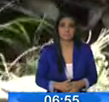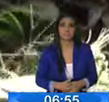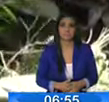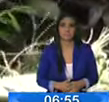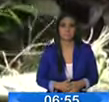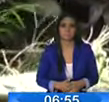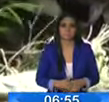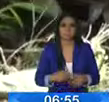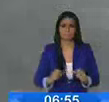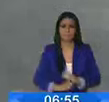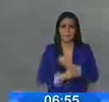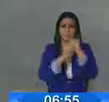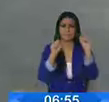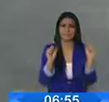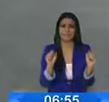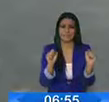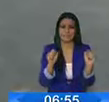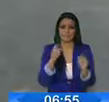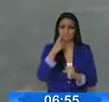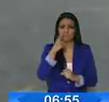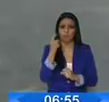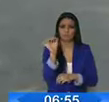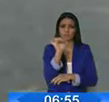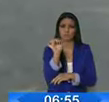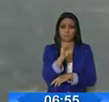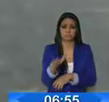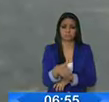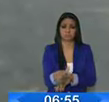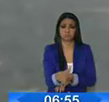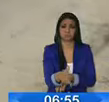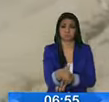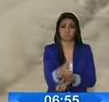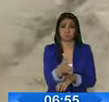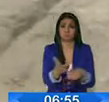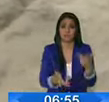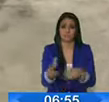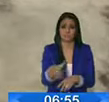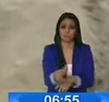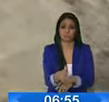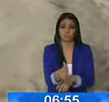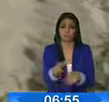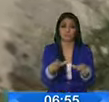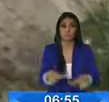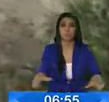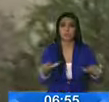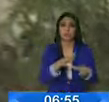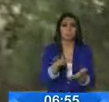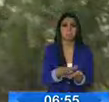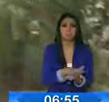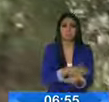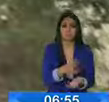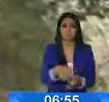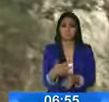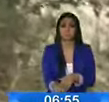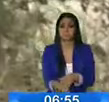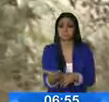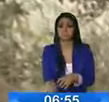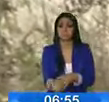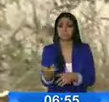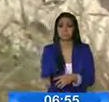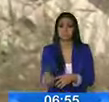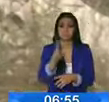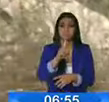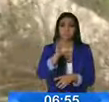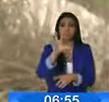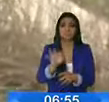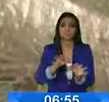por ahora presumen que el chofer habría perdido vista justo en la curva en una zona despoblada y caí a un abismo de más de 150 metros de